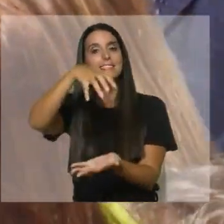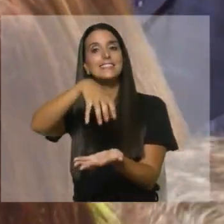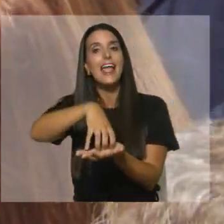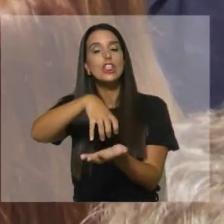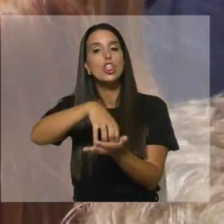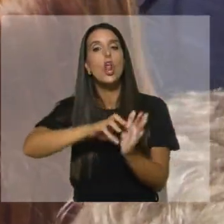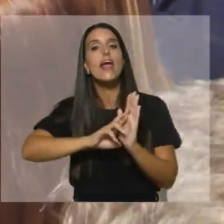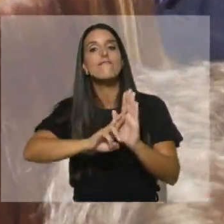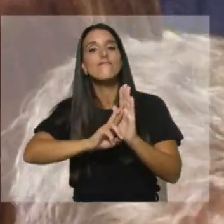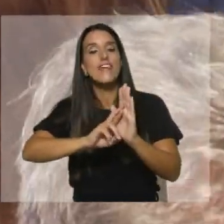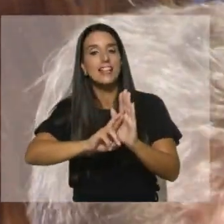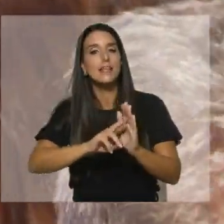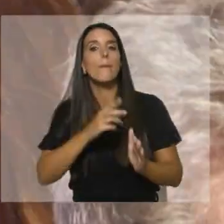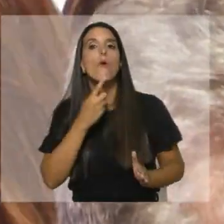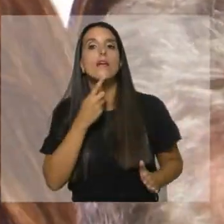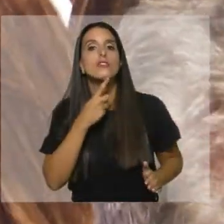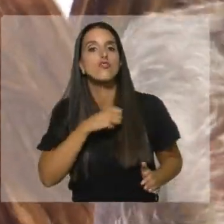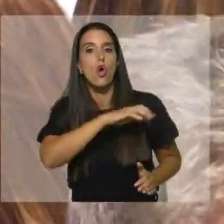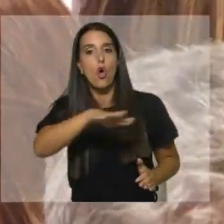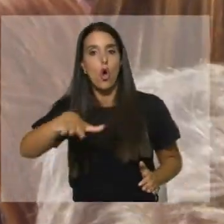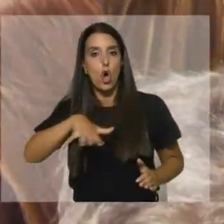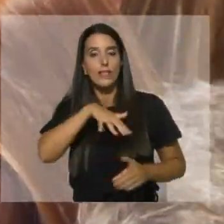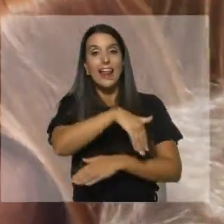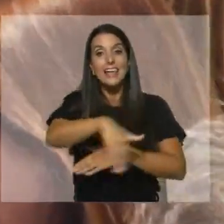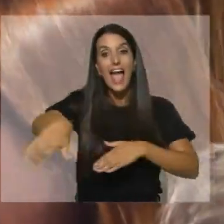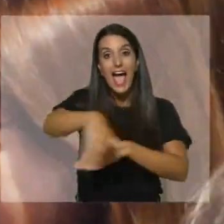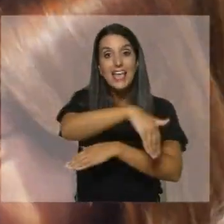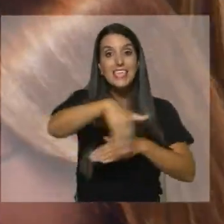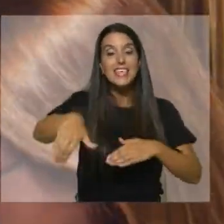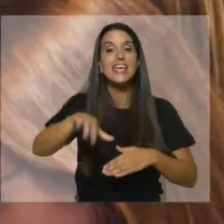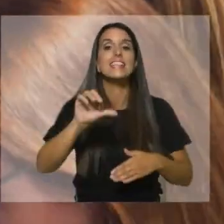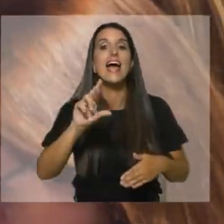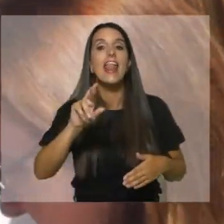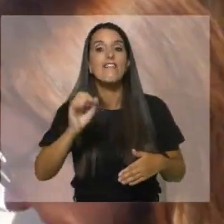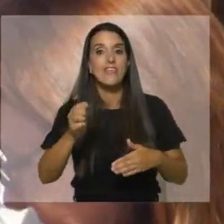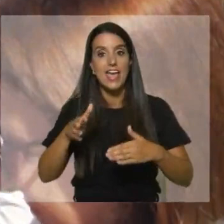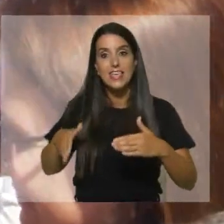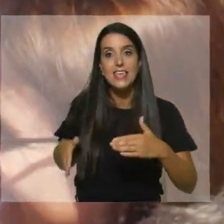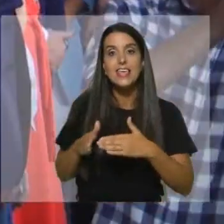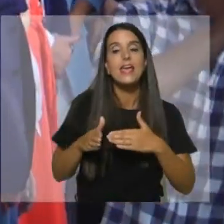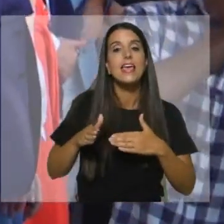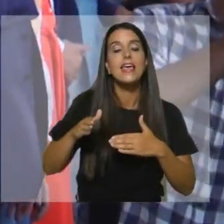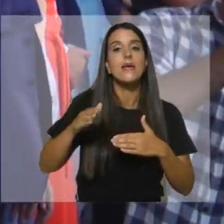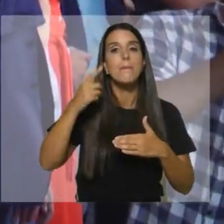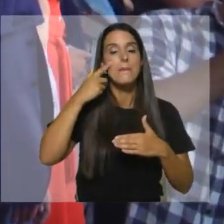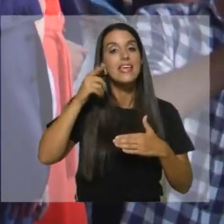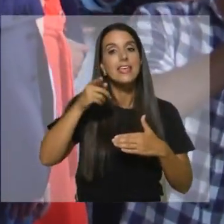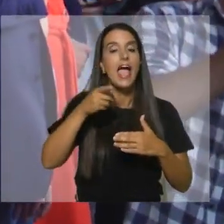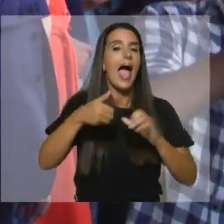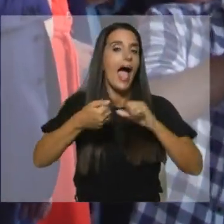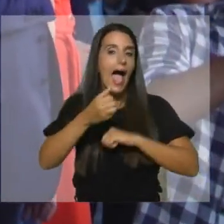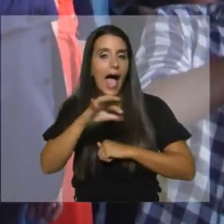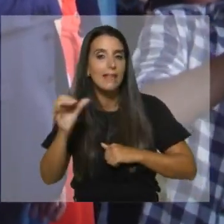de Políticas Sociales. Ubicado en Avenida Aparicio Saravia y Azotea de Lima, cuenta con dependencias de Mides, de ACE,